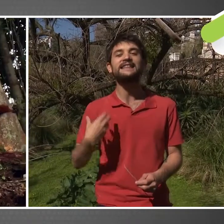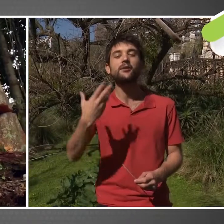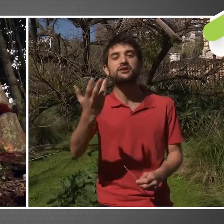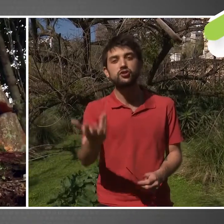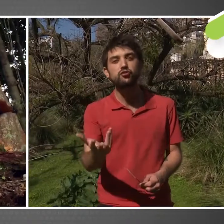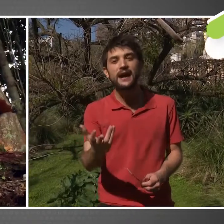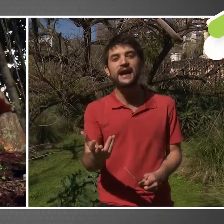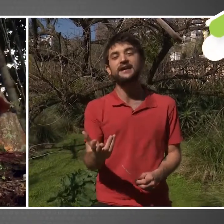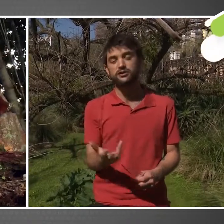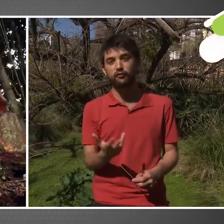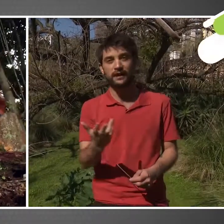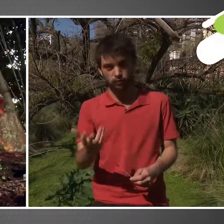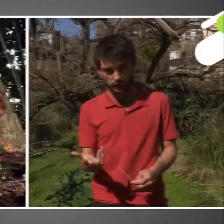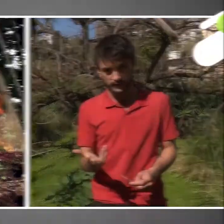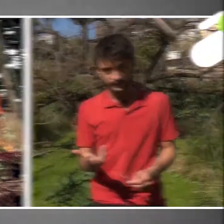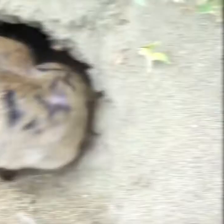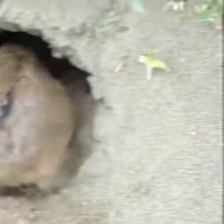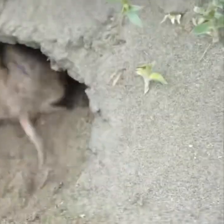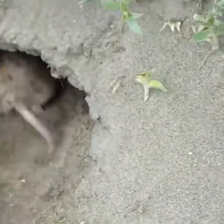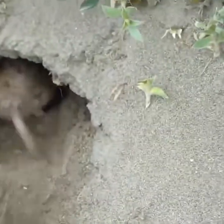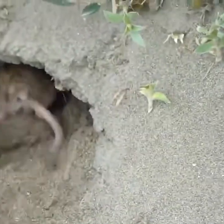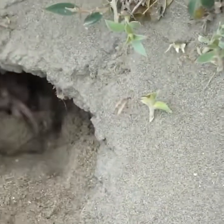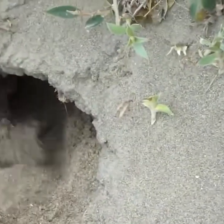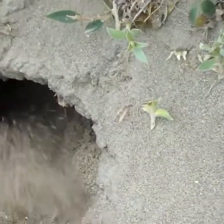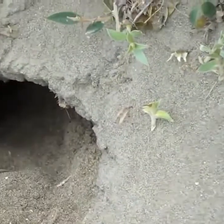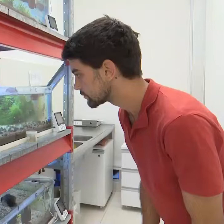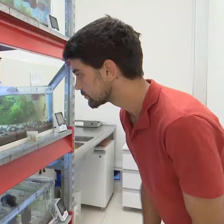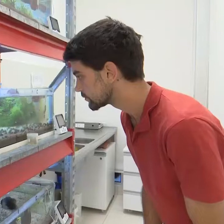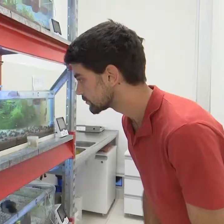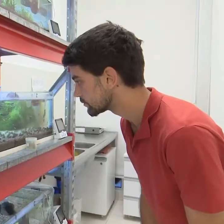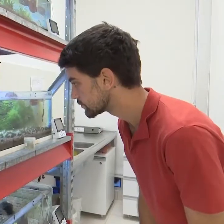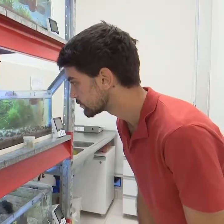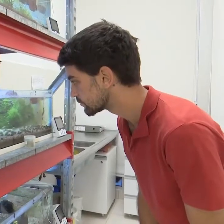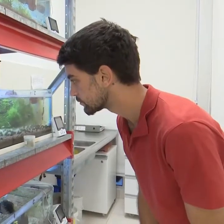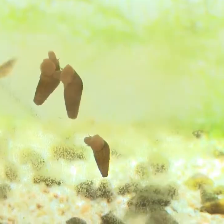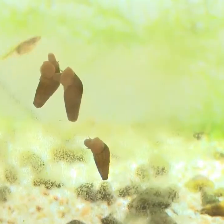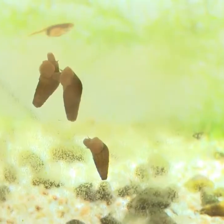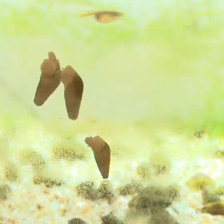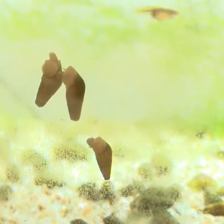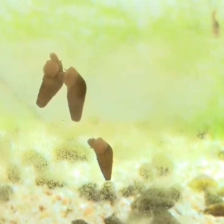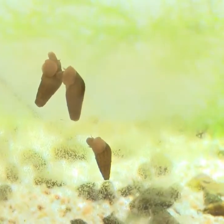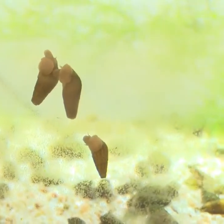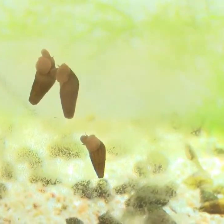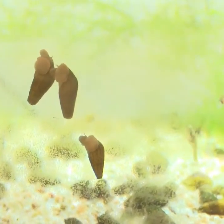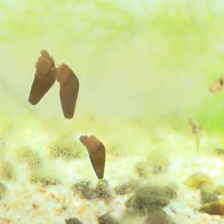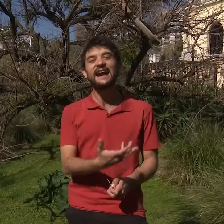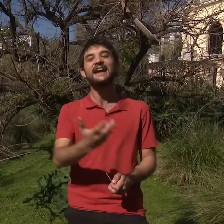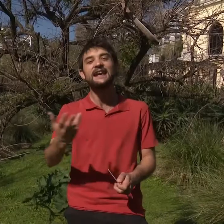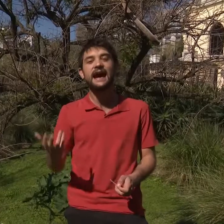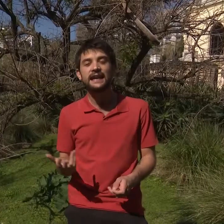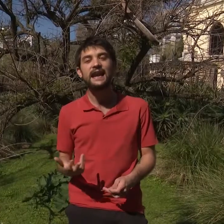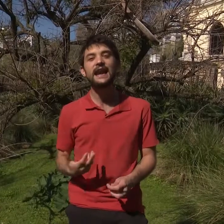a la intervención humana y a sus factores. Esta sensación de finitud que otorga la declaración de una especie como extinta,